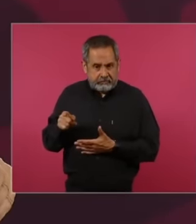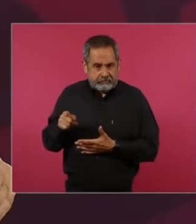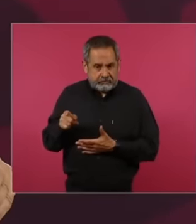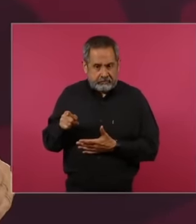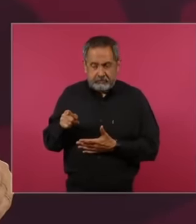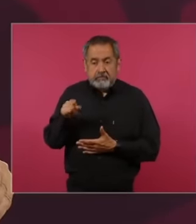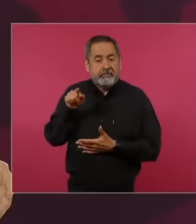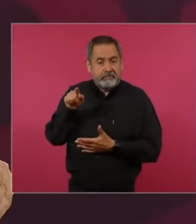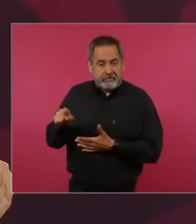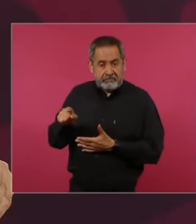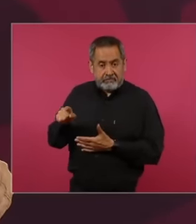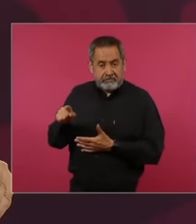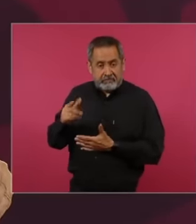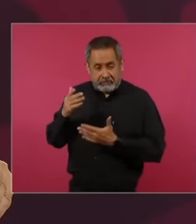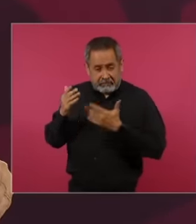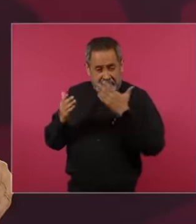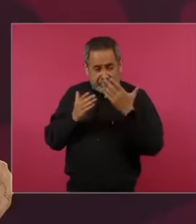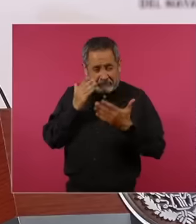nivel